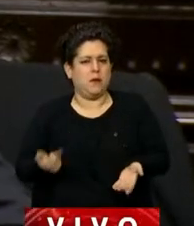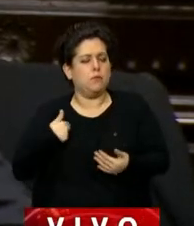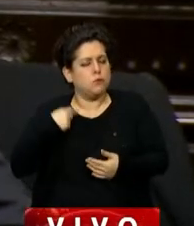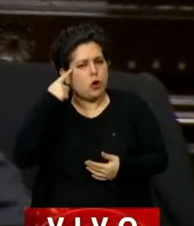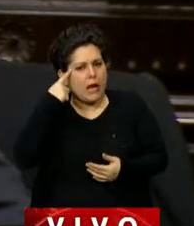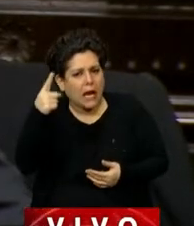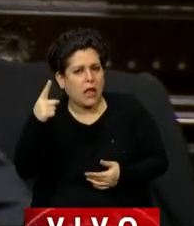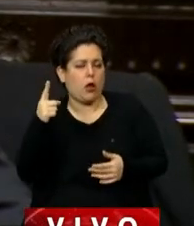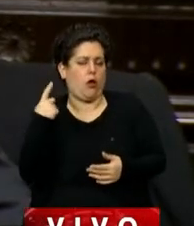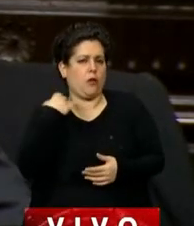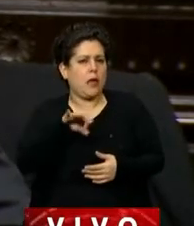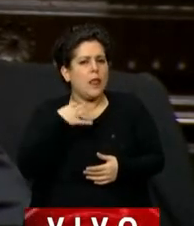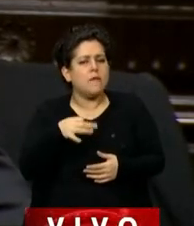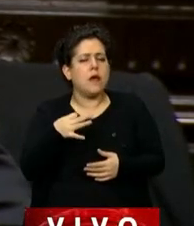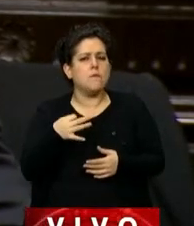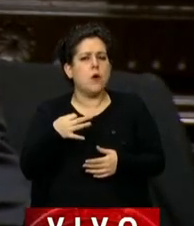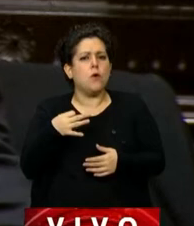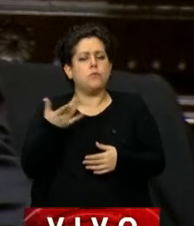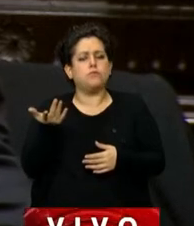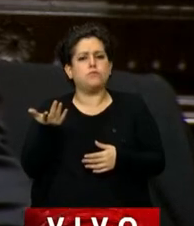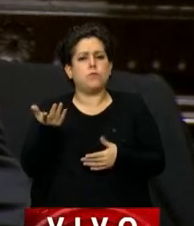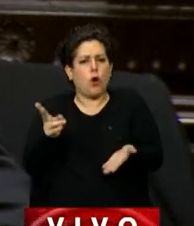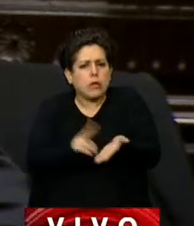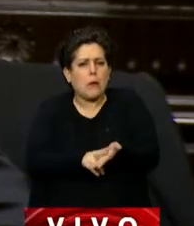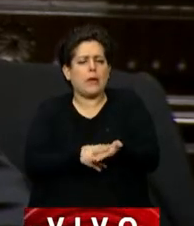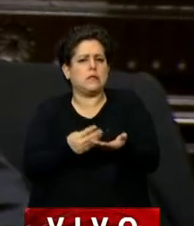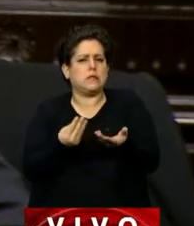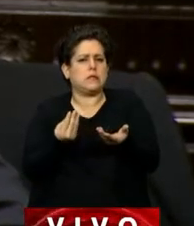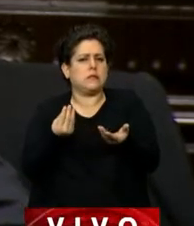que volver a trazar